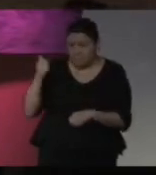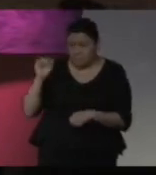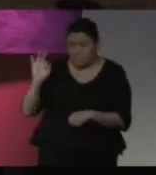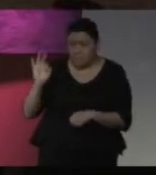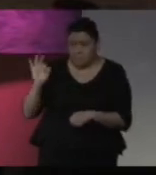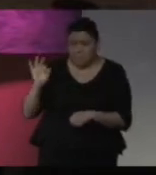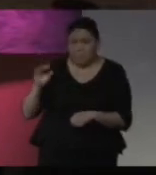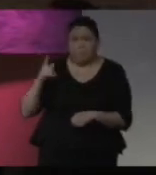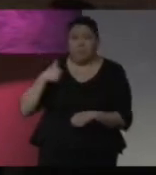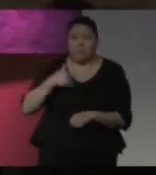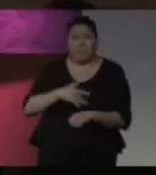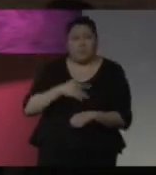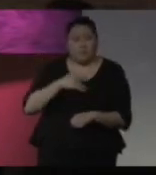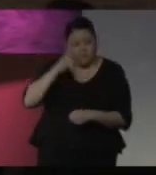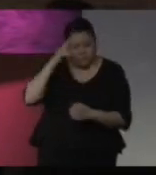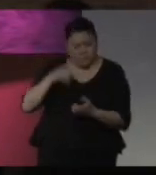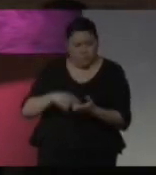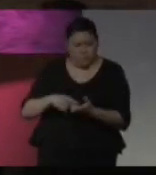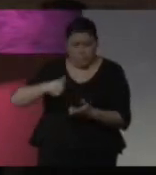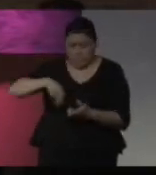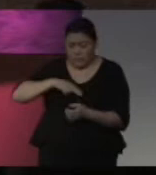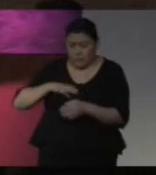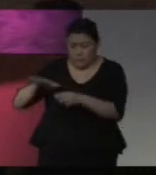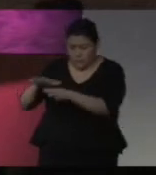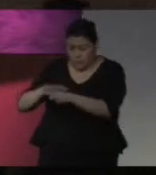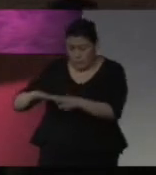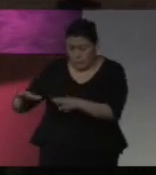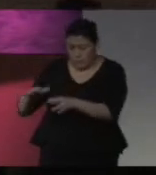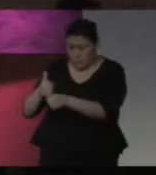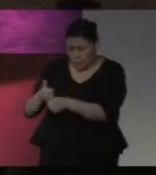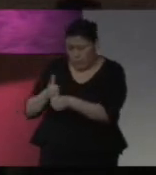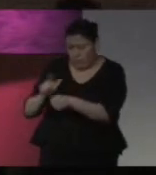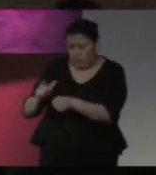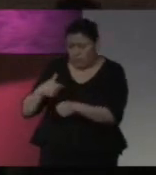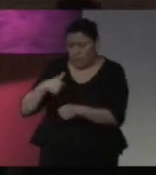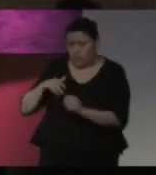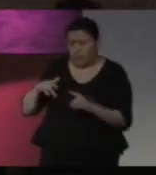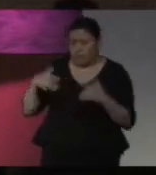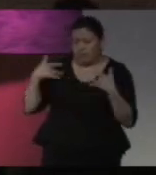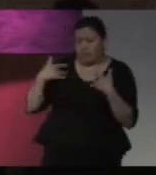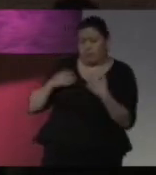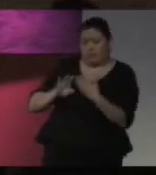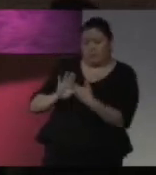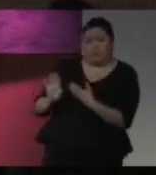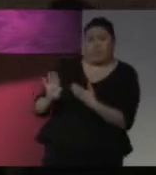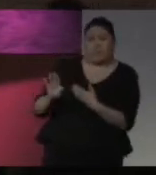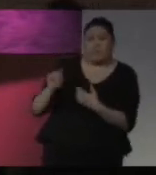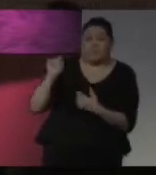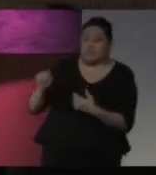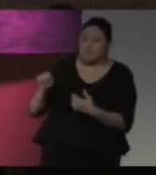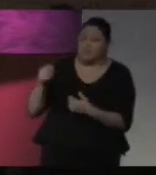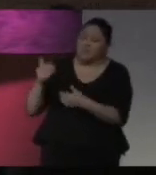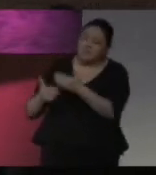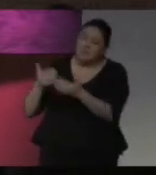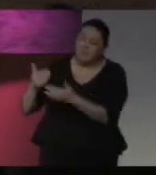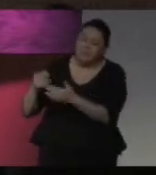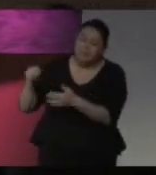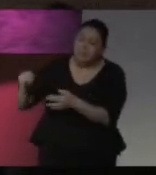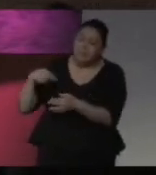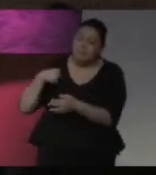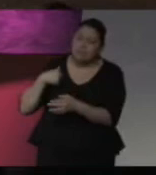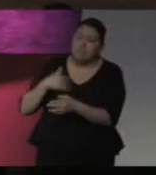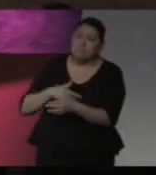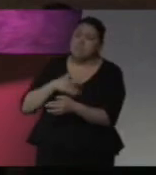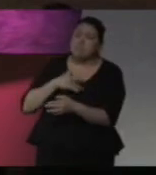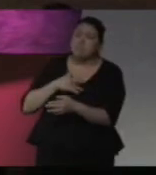que tomar distancia con las vulnerabilidades no hace como que lo podamos asumir como nuestro, ¿no?